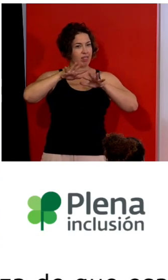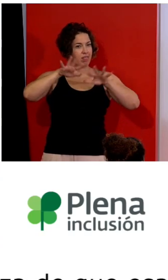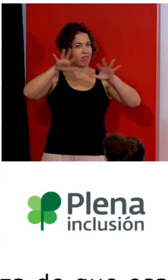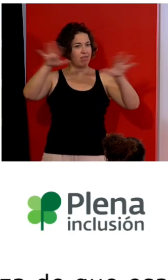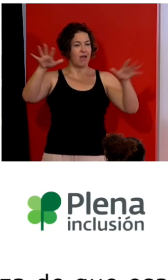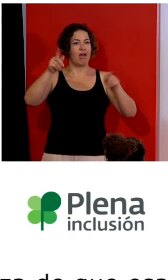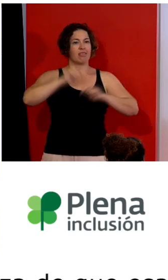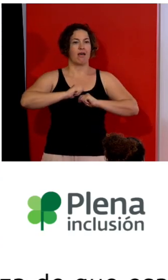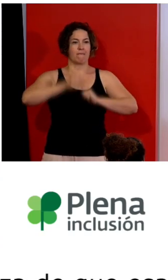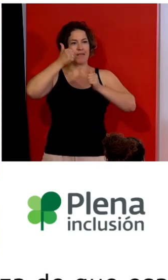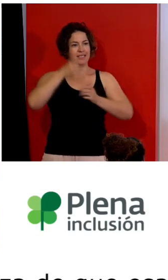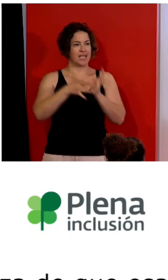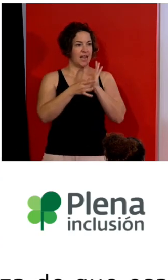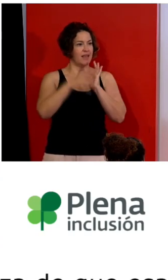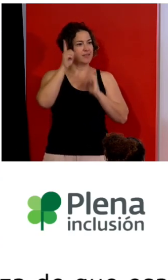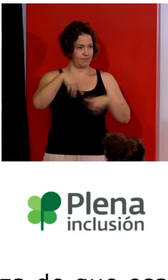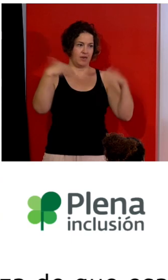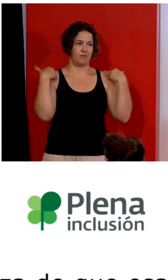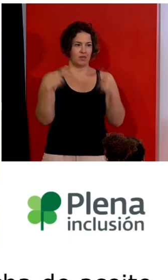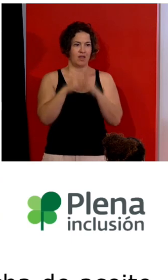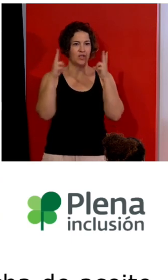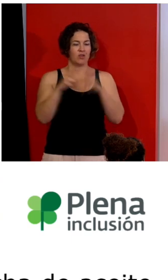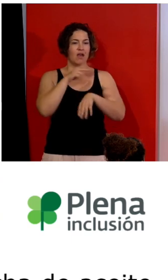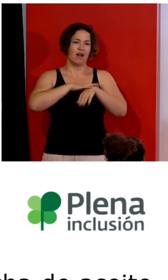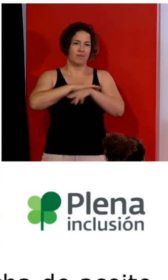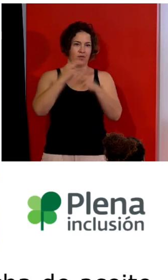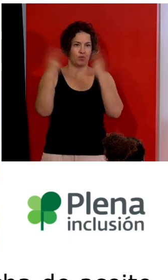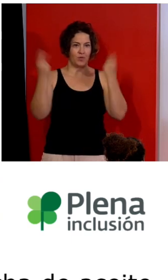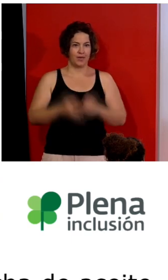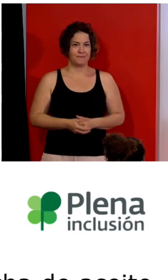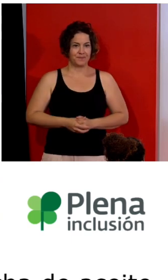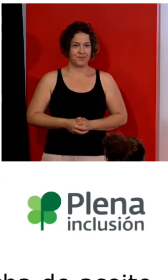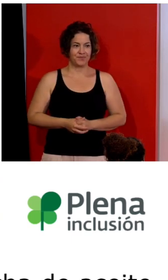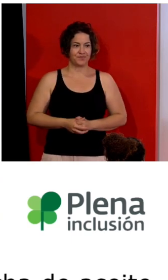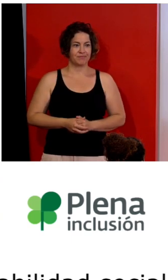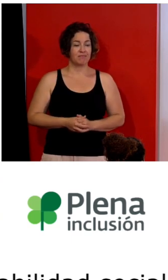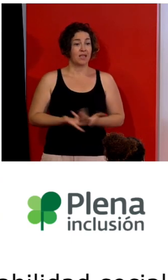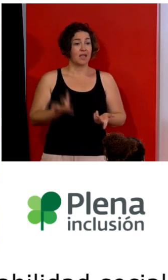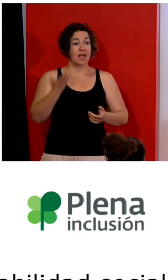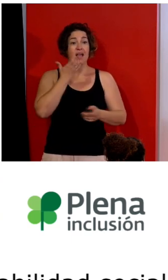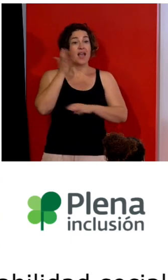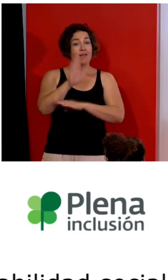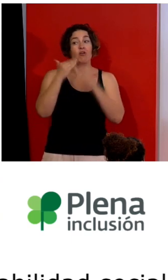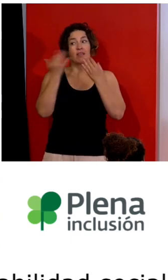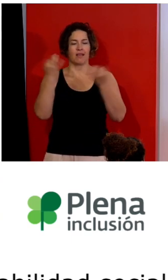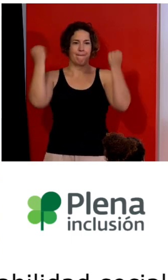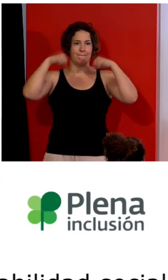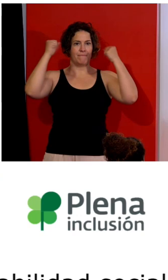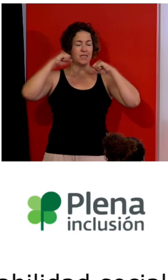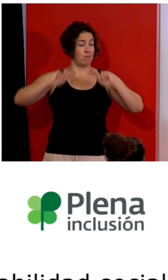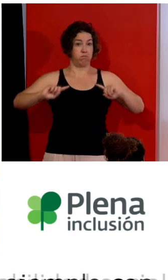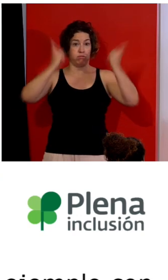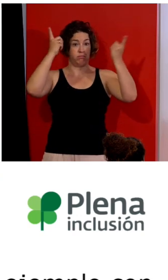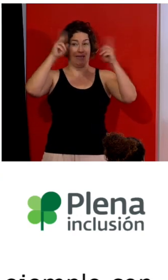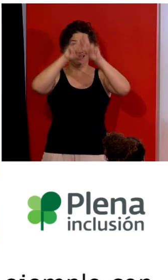genera mayor calidad y responsabilidad social en la administración pública, que da ejemplo con prácticas que son pioneras a nivel